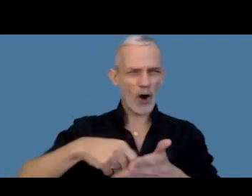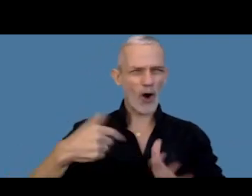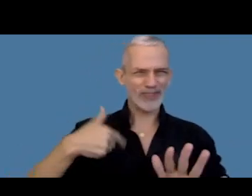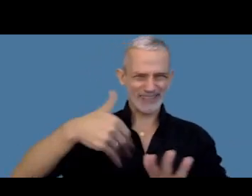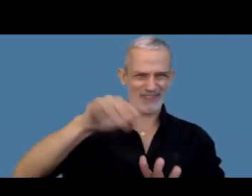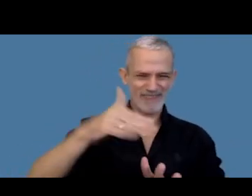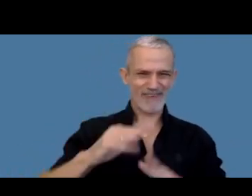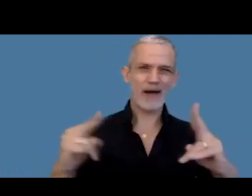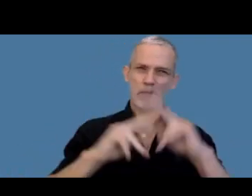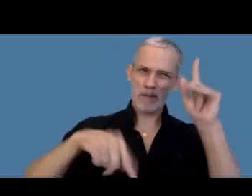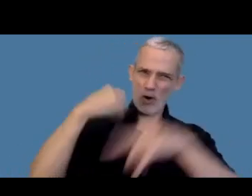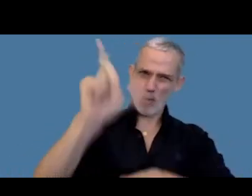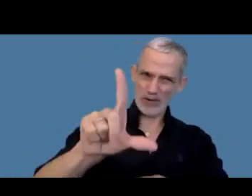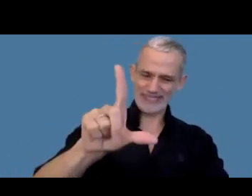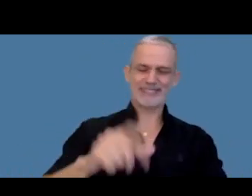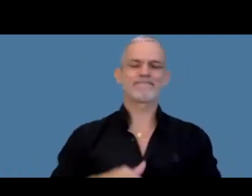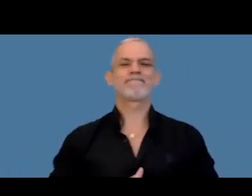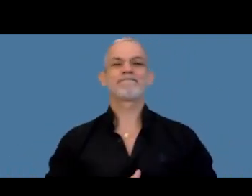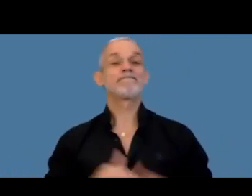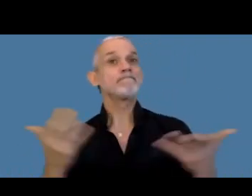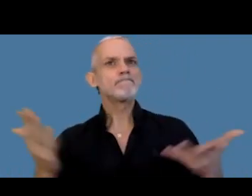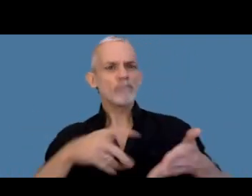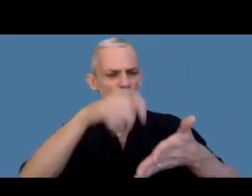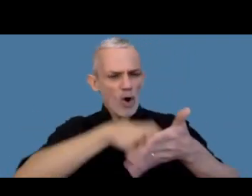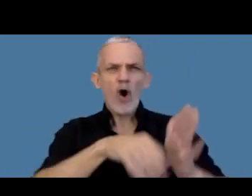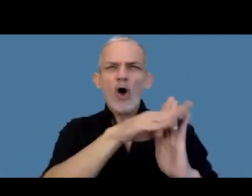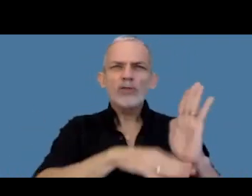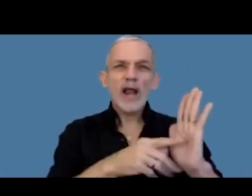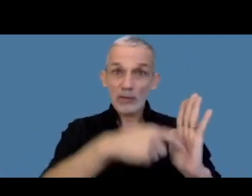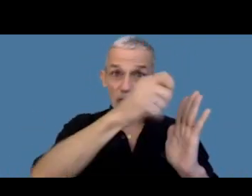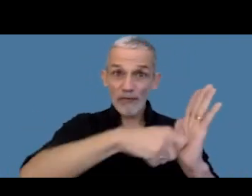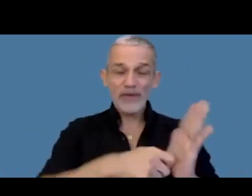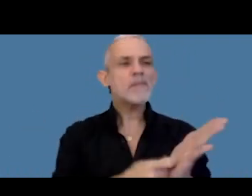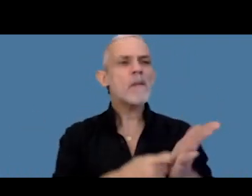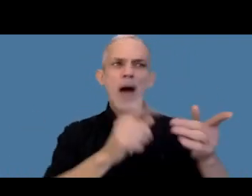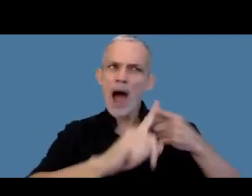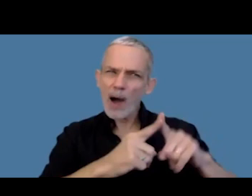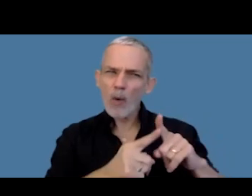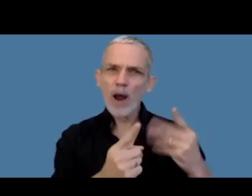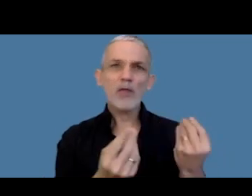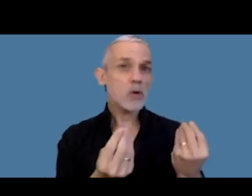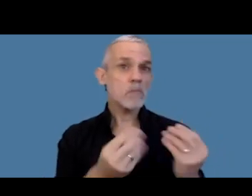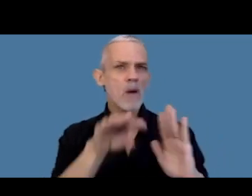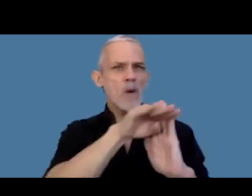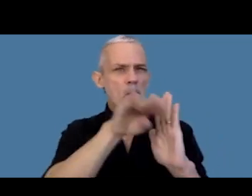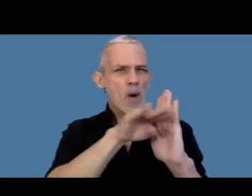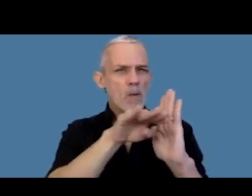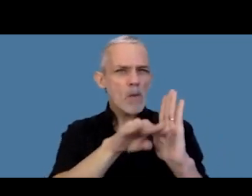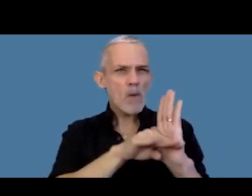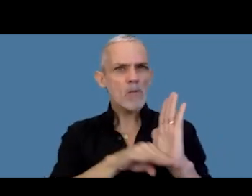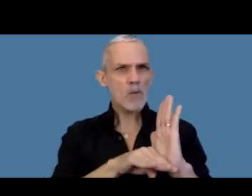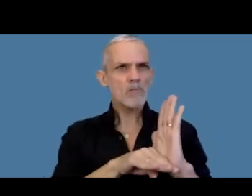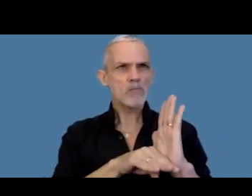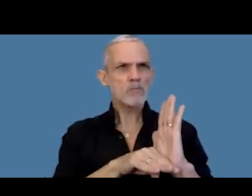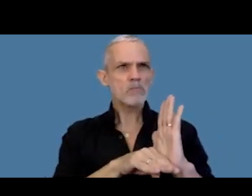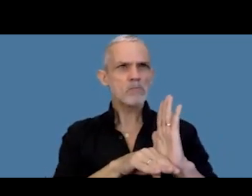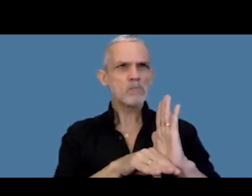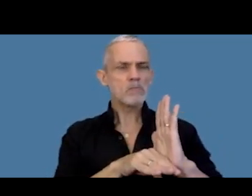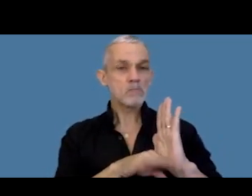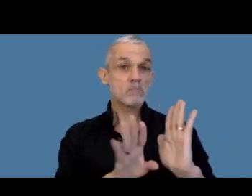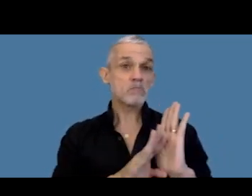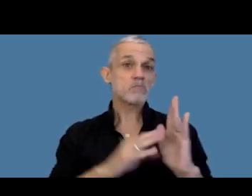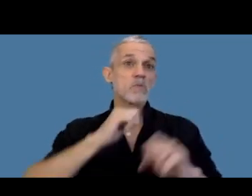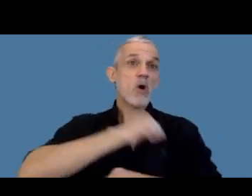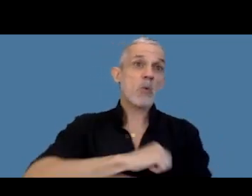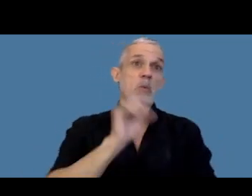encuentro. En ese contrato pactó una serie de pautas, comportamiento de la